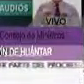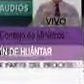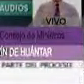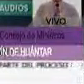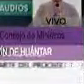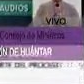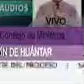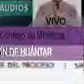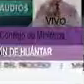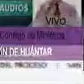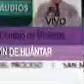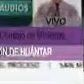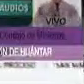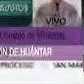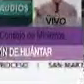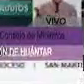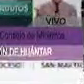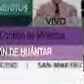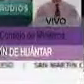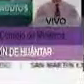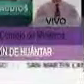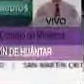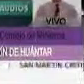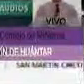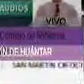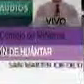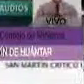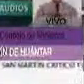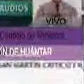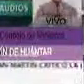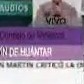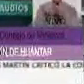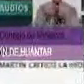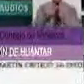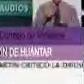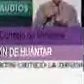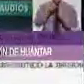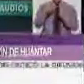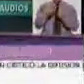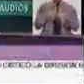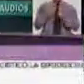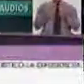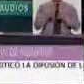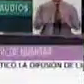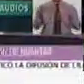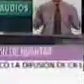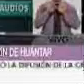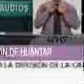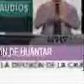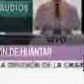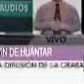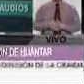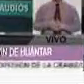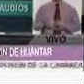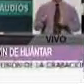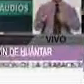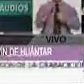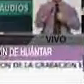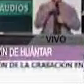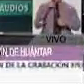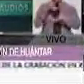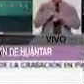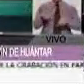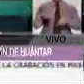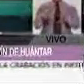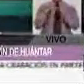la defensa del Perú. Ministro. Sí, yo quisiera mencionar dos aspectos que creo que son sumamente importantes. El primero